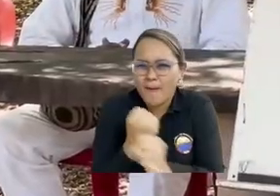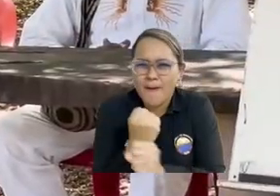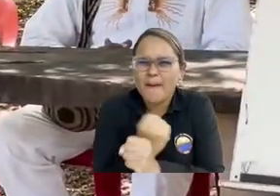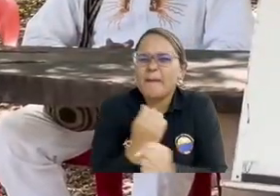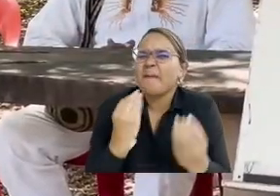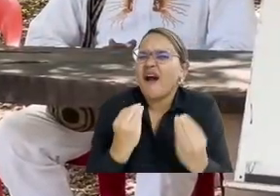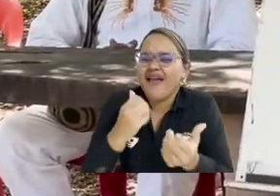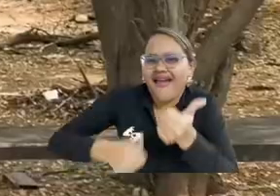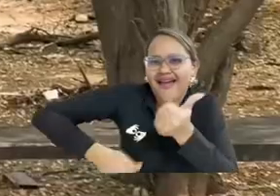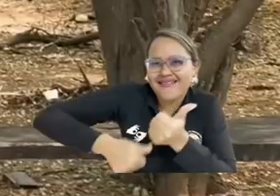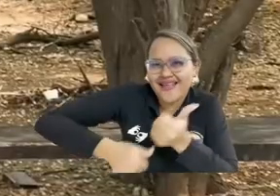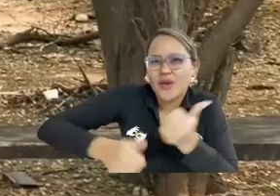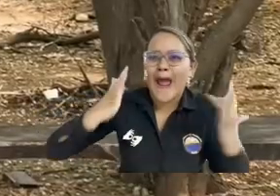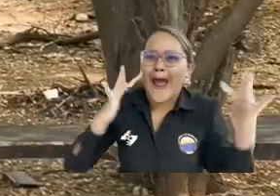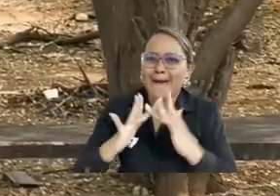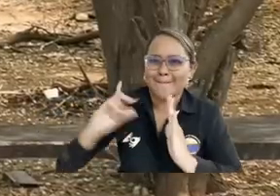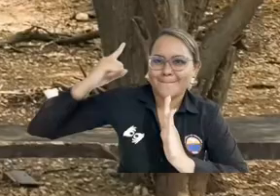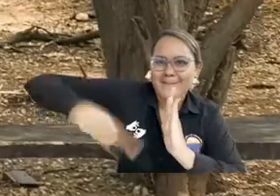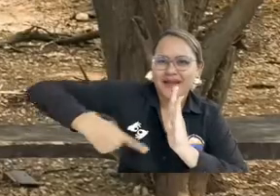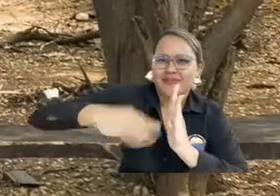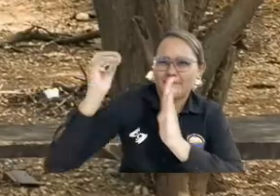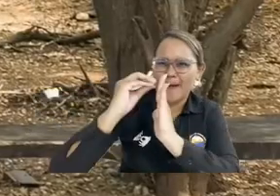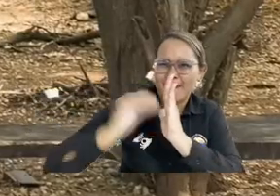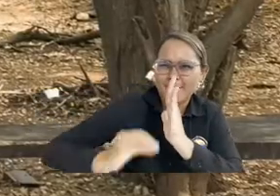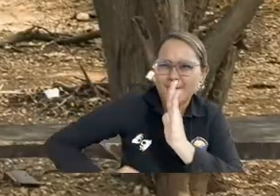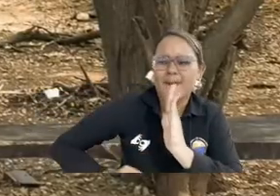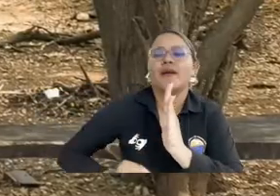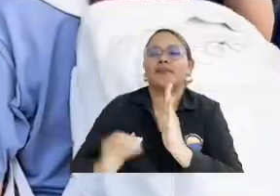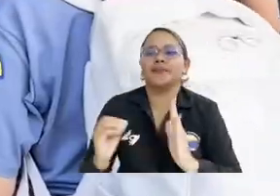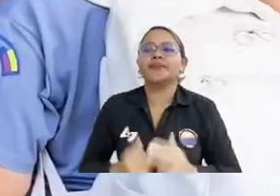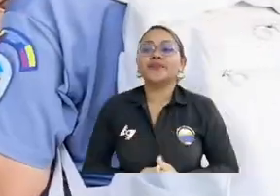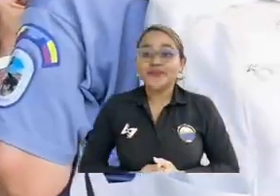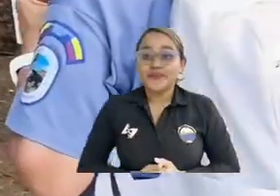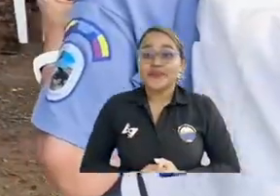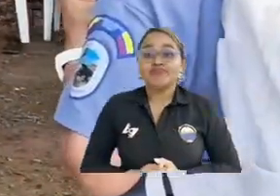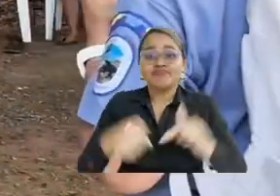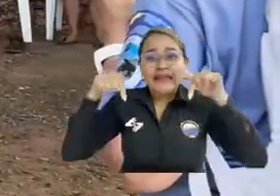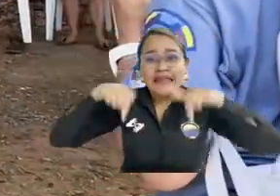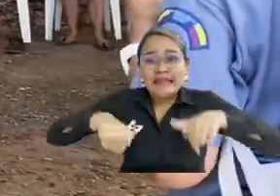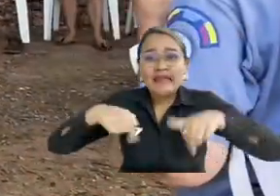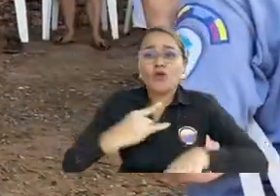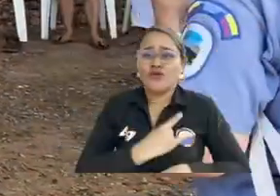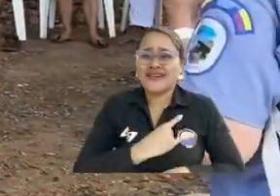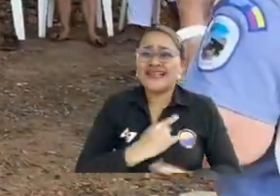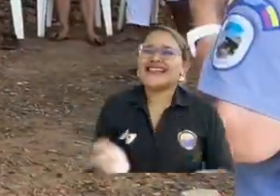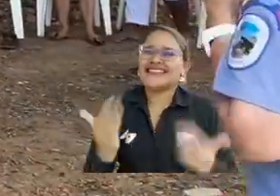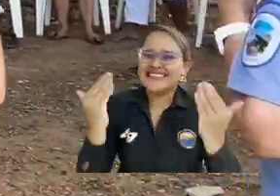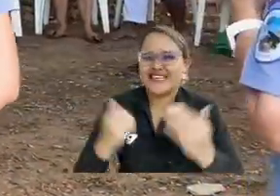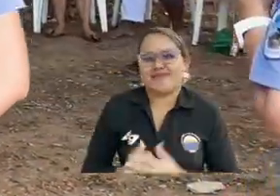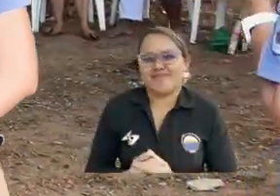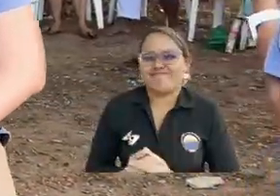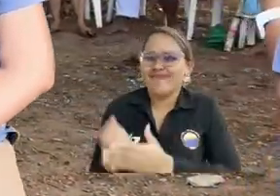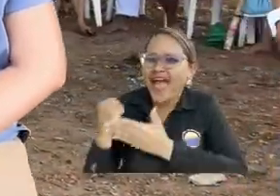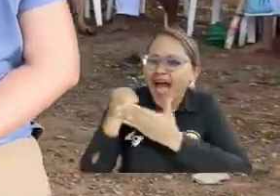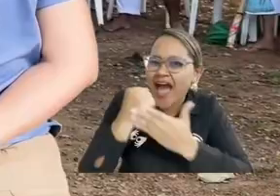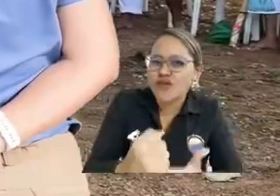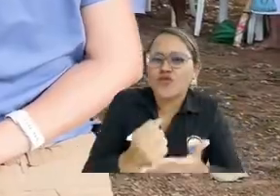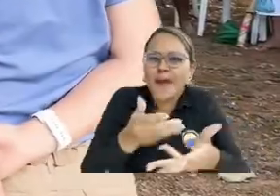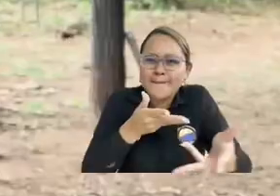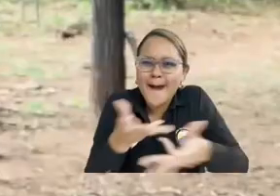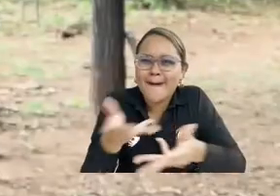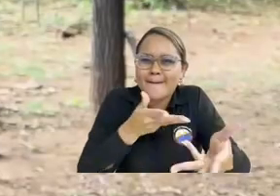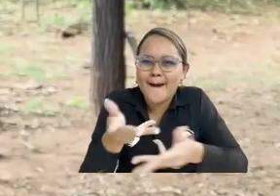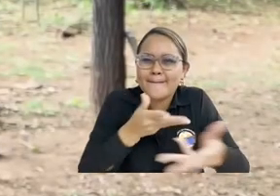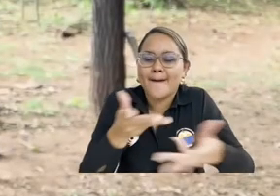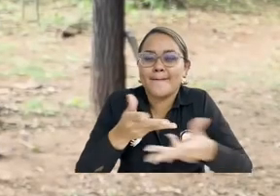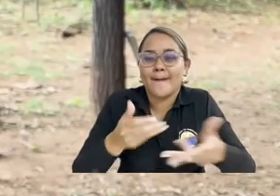en la asesoría técnica a la implementación de esta sentencia. La academia aquí es un facilitador que